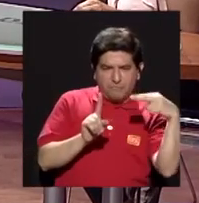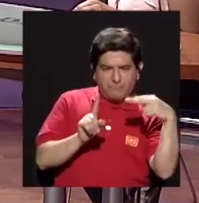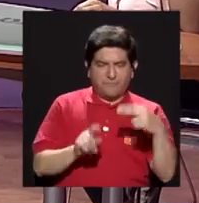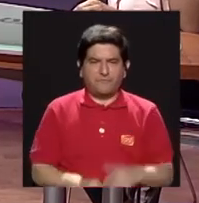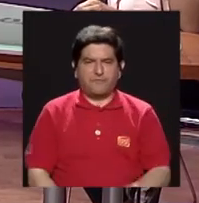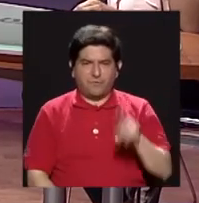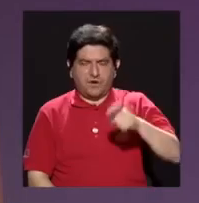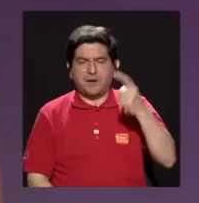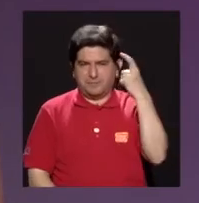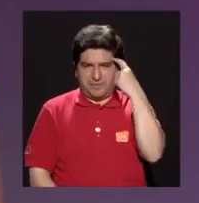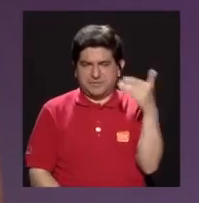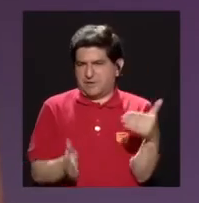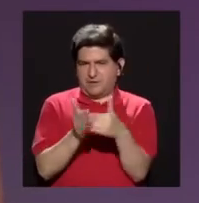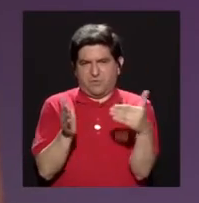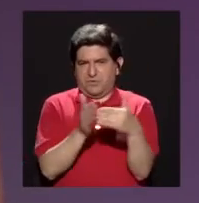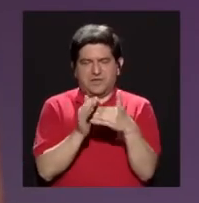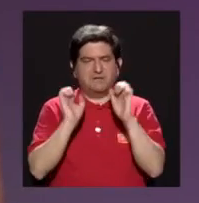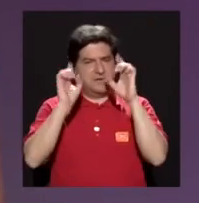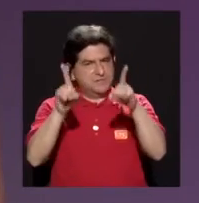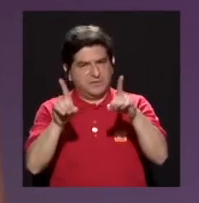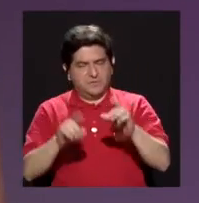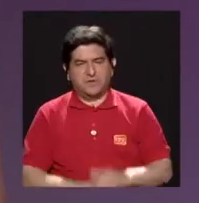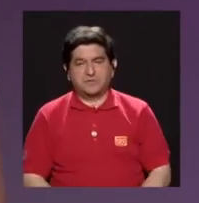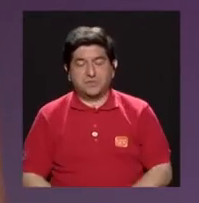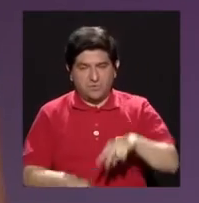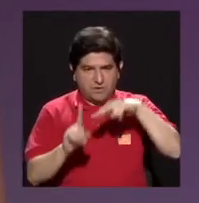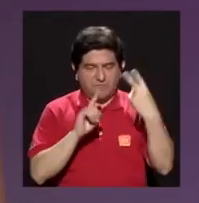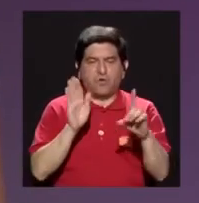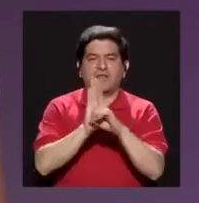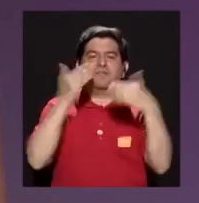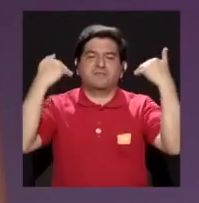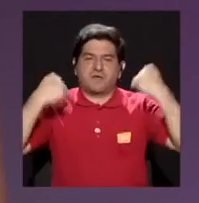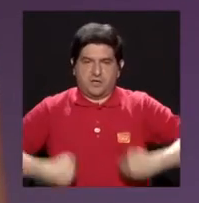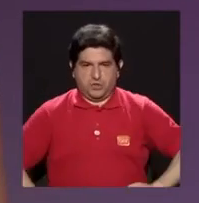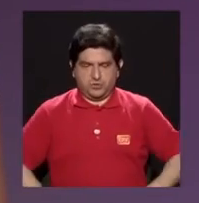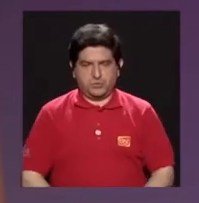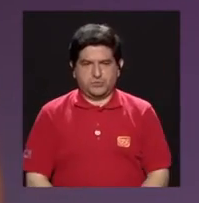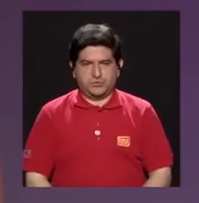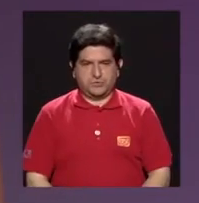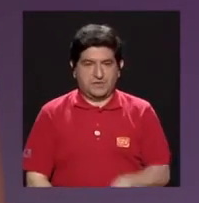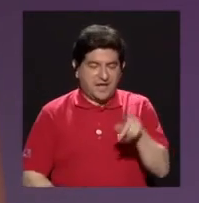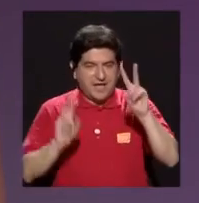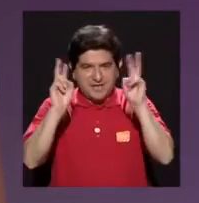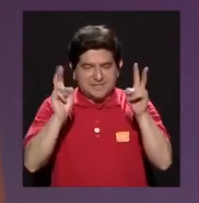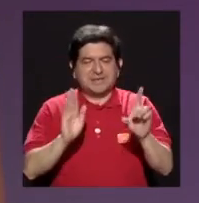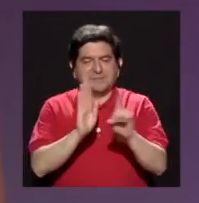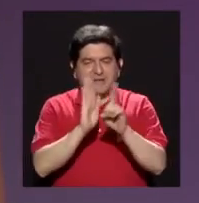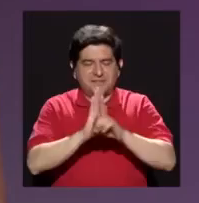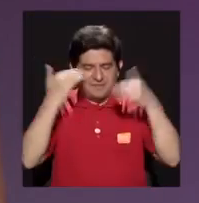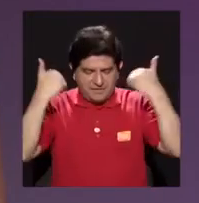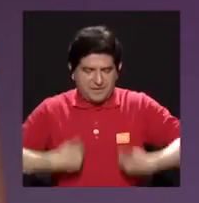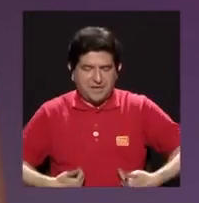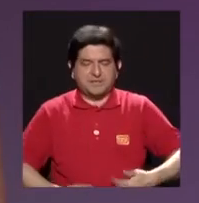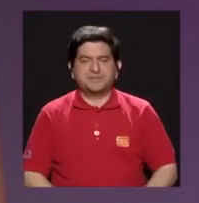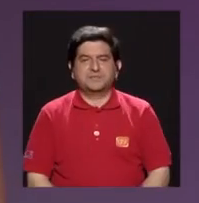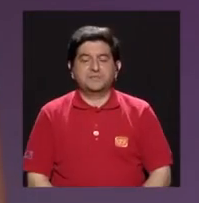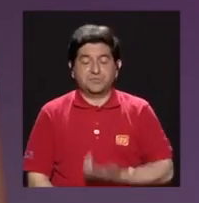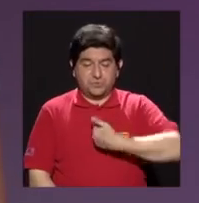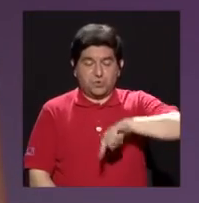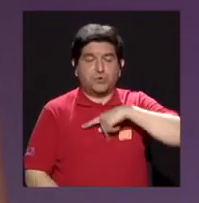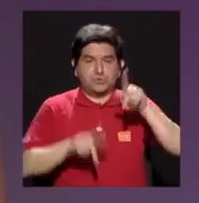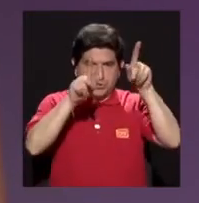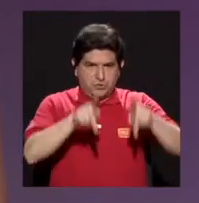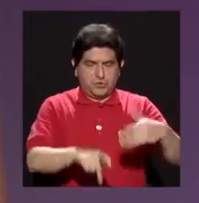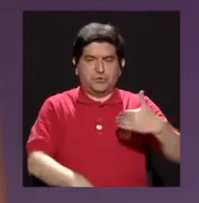creo que hay que repensar también en tema de educación es precisamente el enfoque de derechos humanos, porque en el fondo es un tema de derechos humanos, de reconocernos como personas